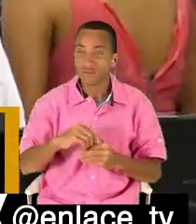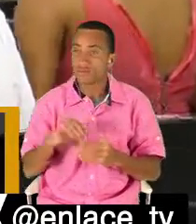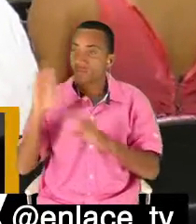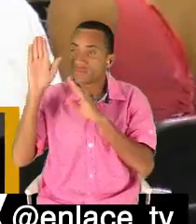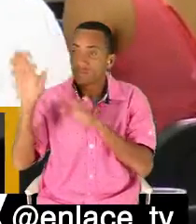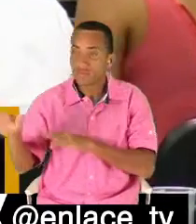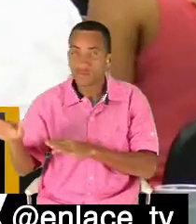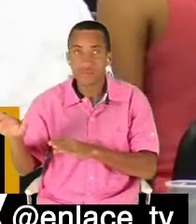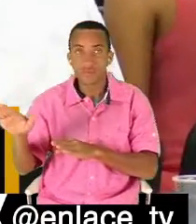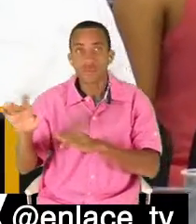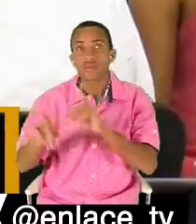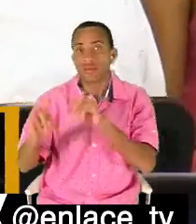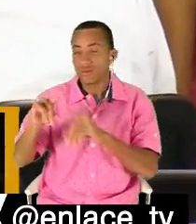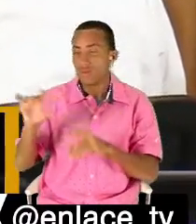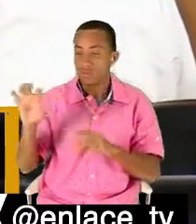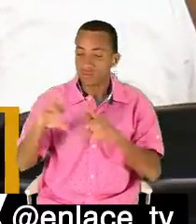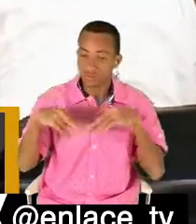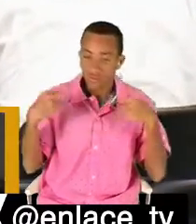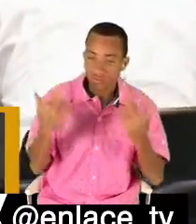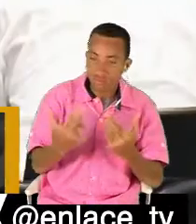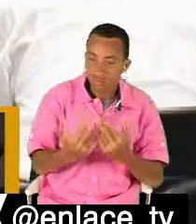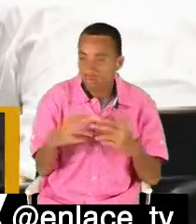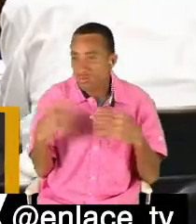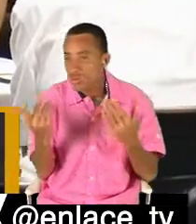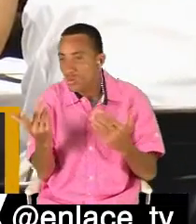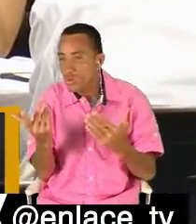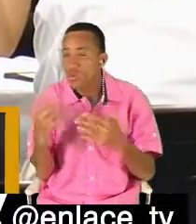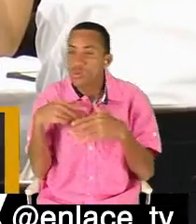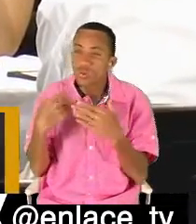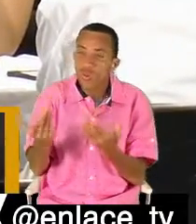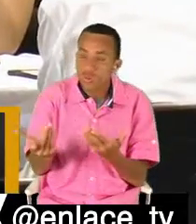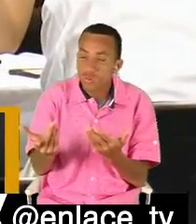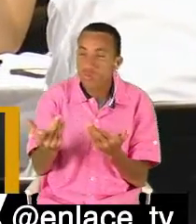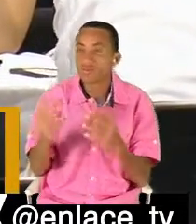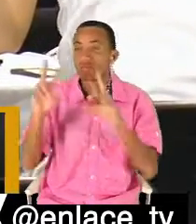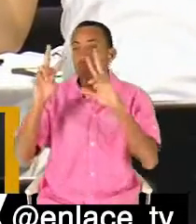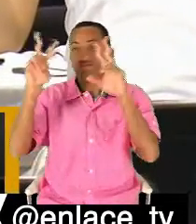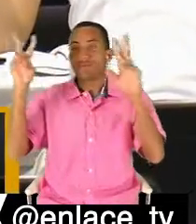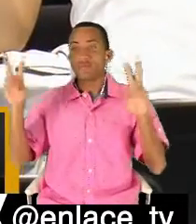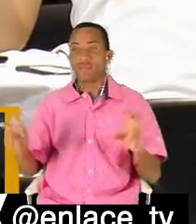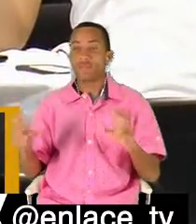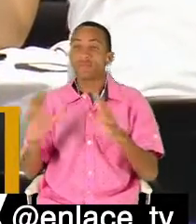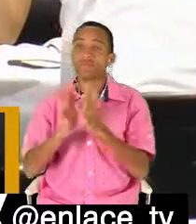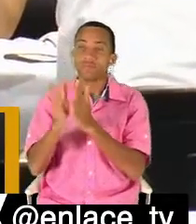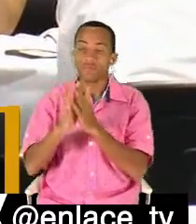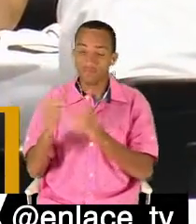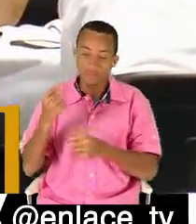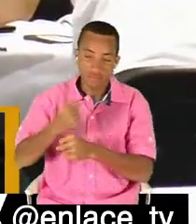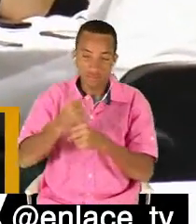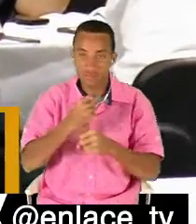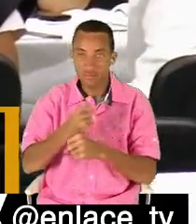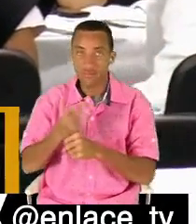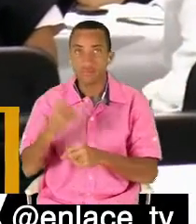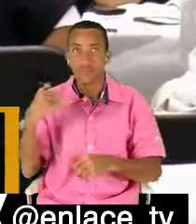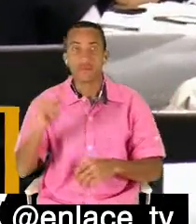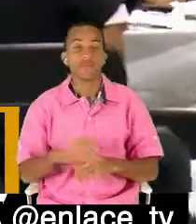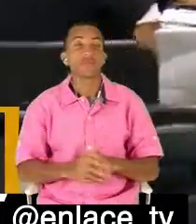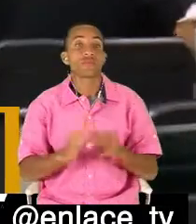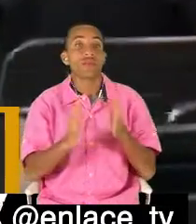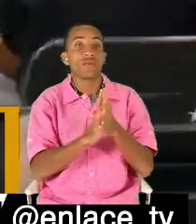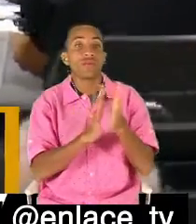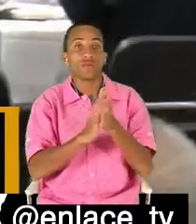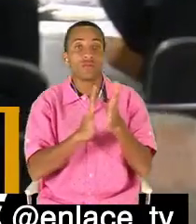trabajo y traen unos conceptos muy claros referente a los temas que por supuesto estamos trabajando. Bien, esa es la información que